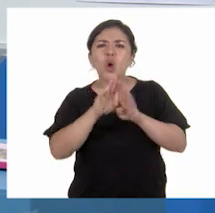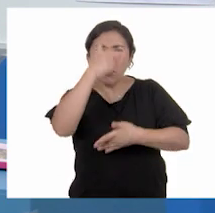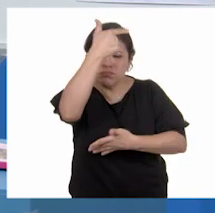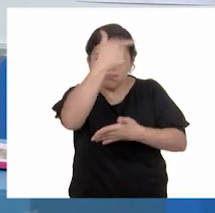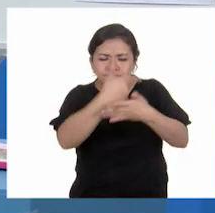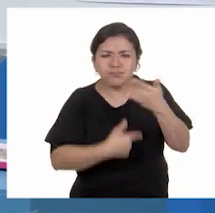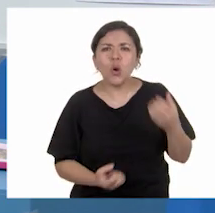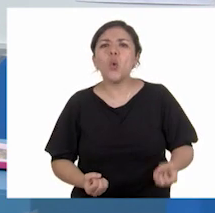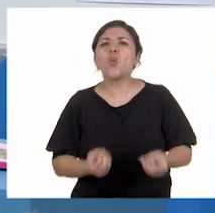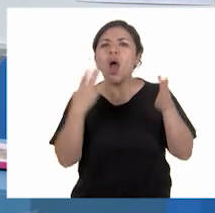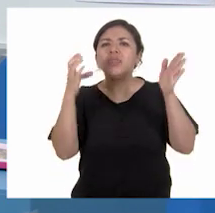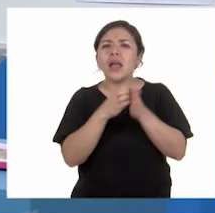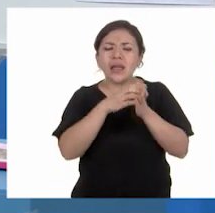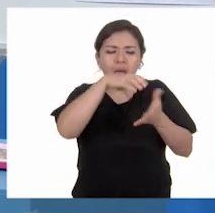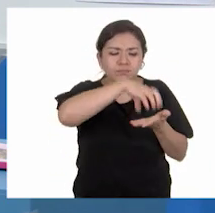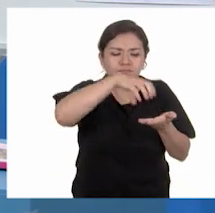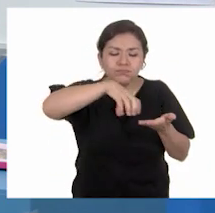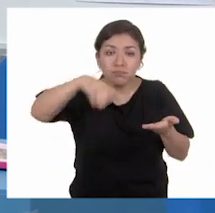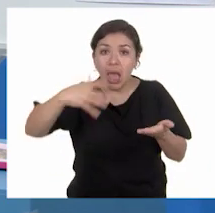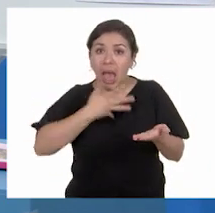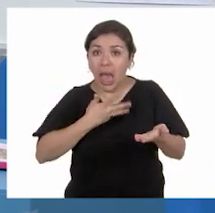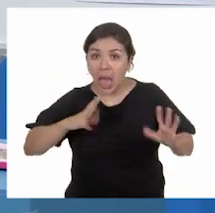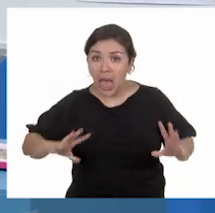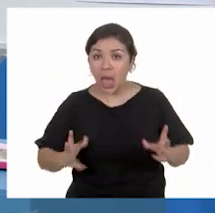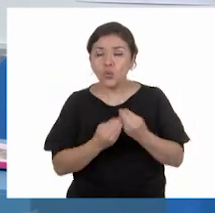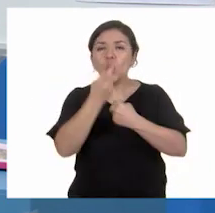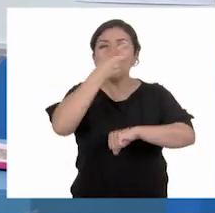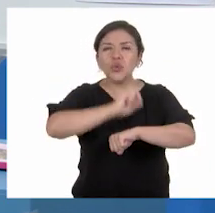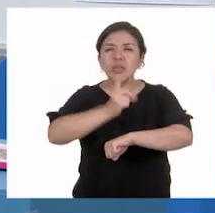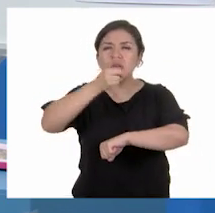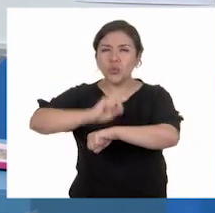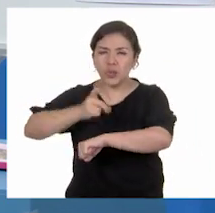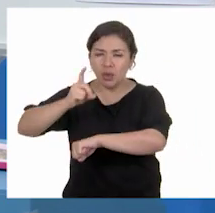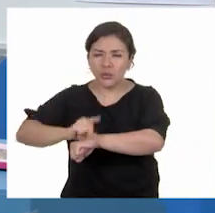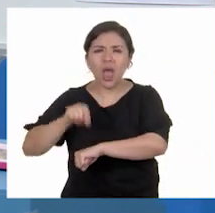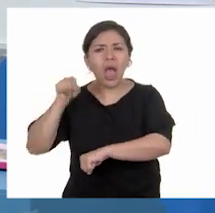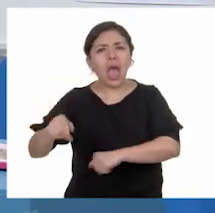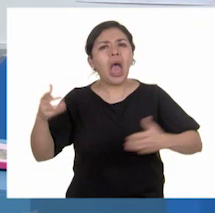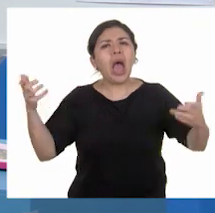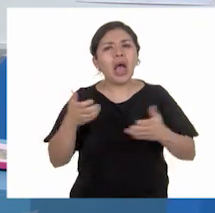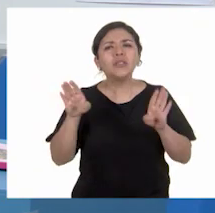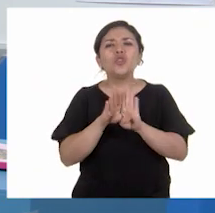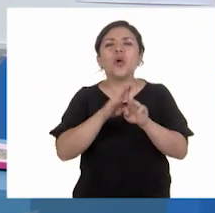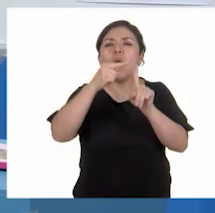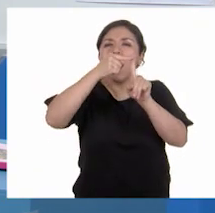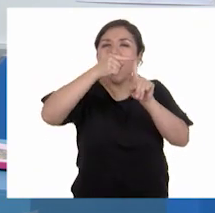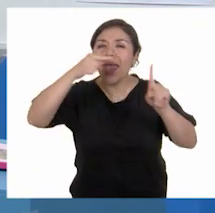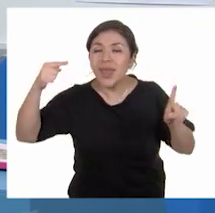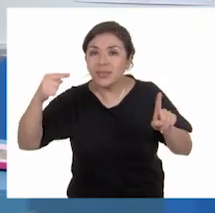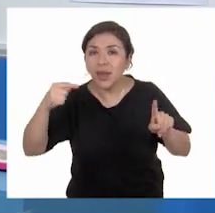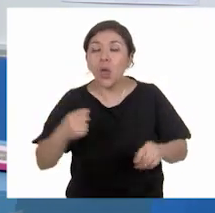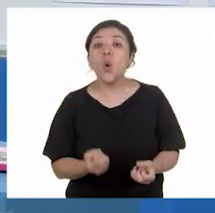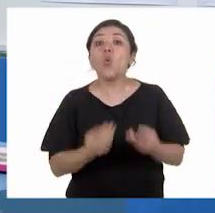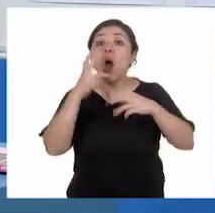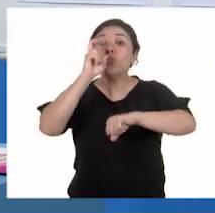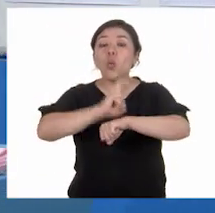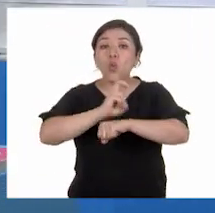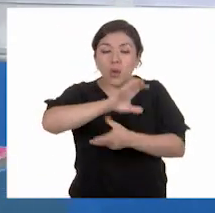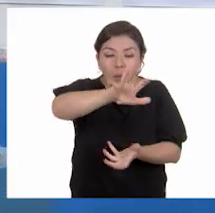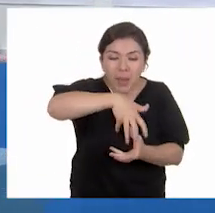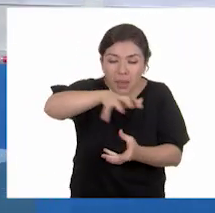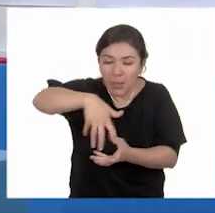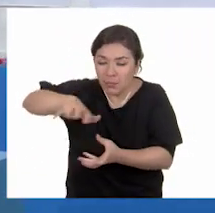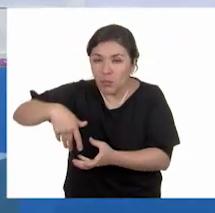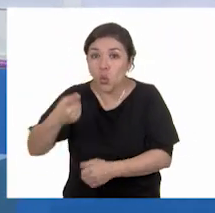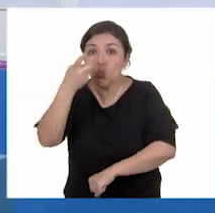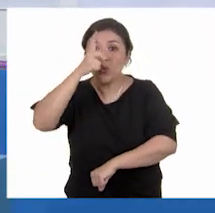cuántos recipientes llenos se obtuvieron por día, lo que hizo fue dividir los huevos